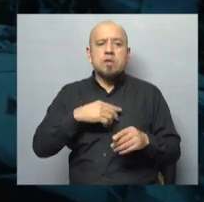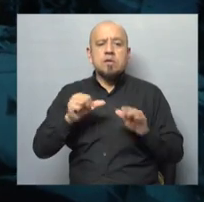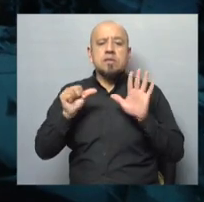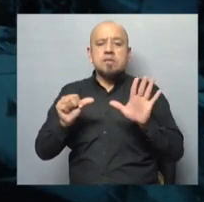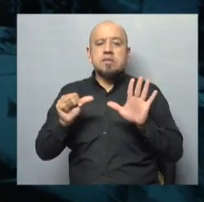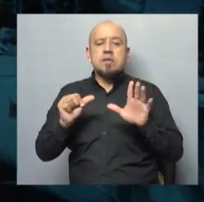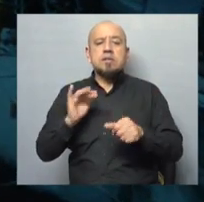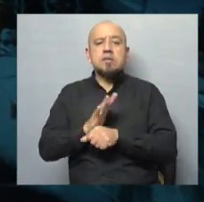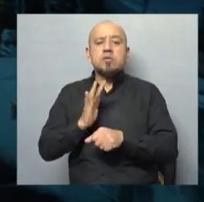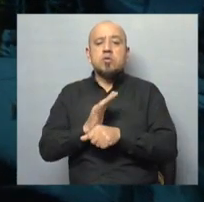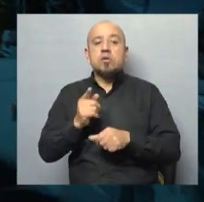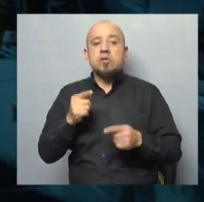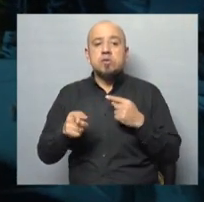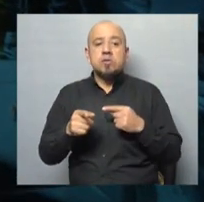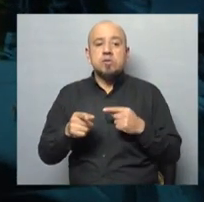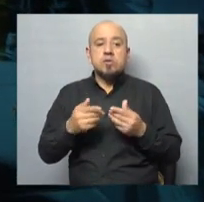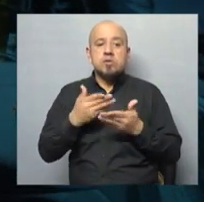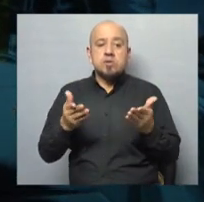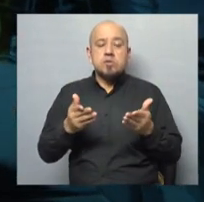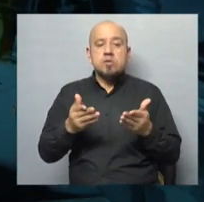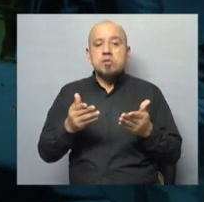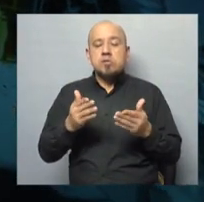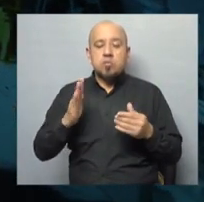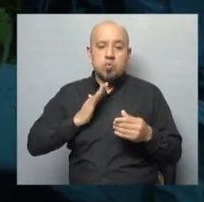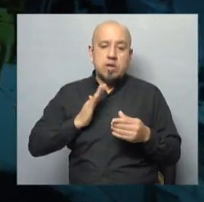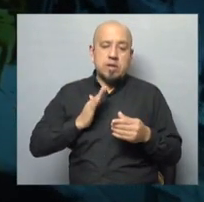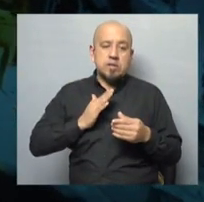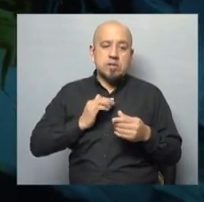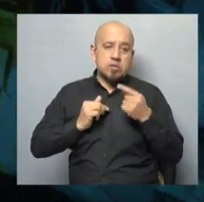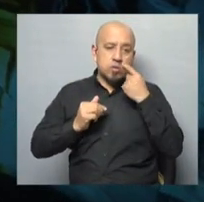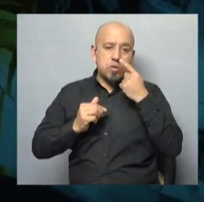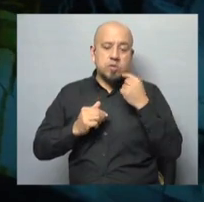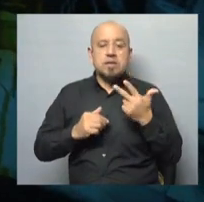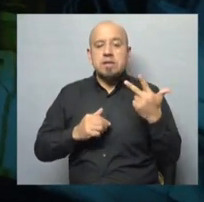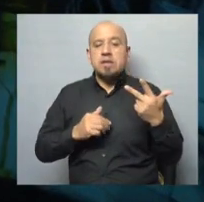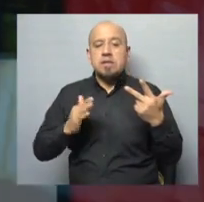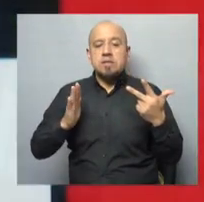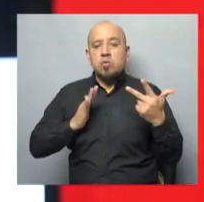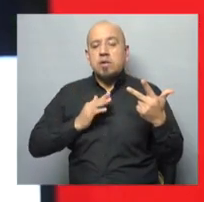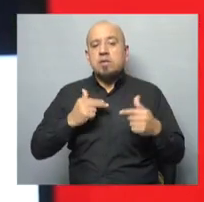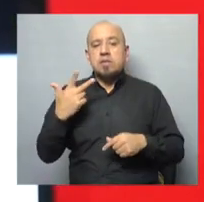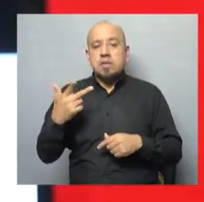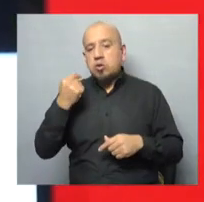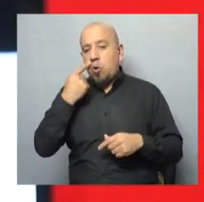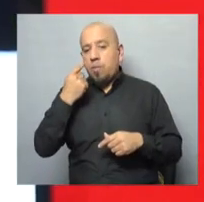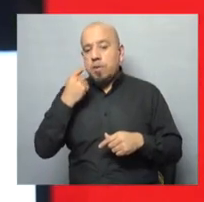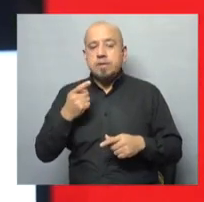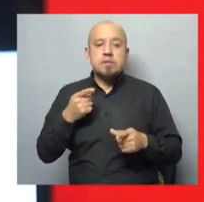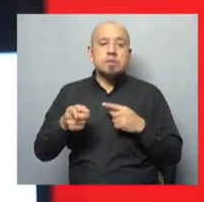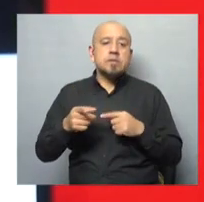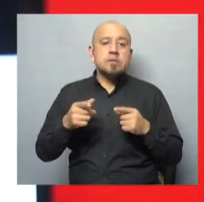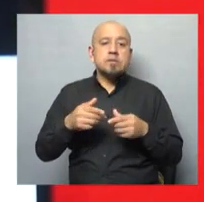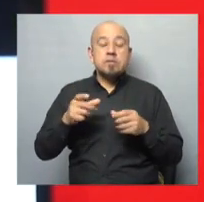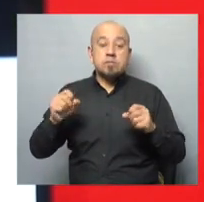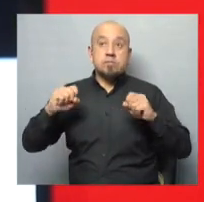y actores y actrices no eran eran tres actrices tres actores éste se encendía